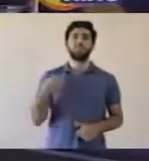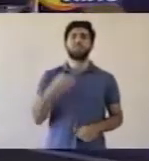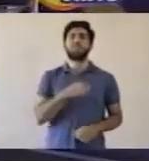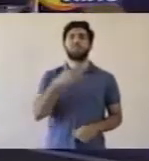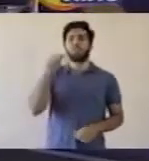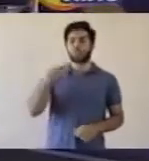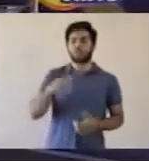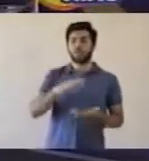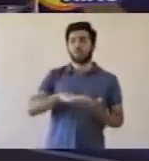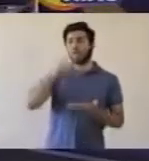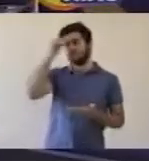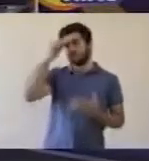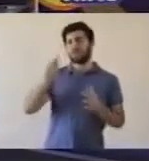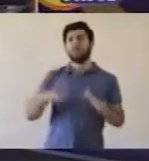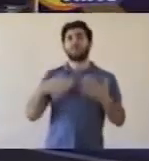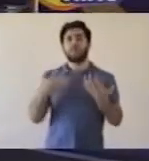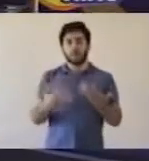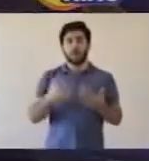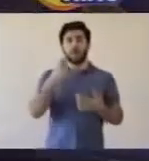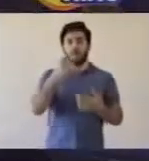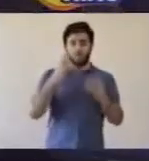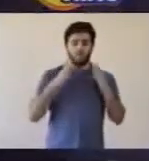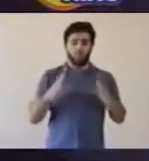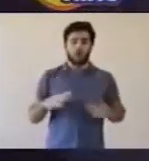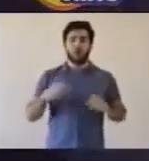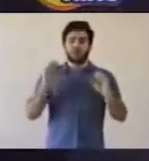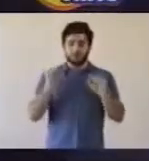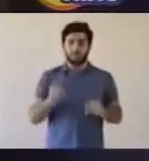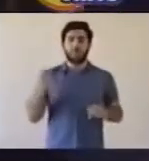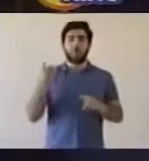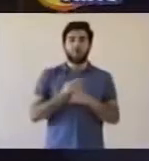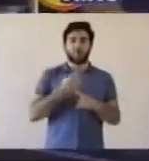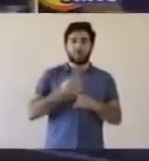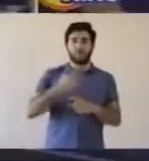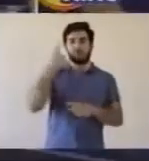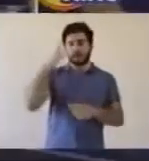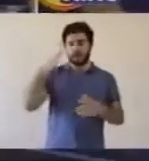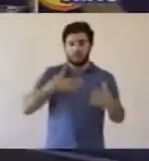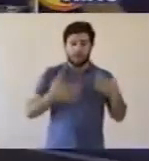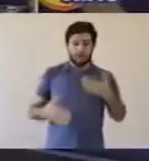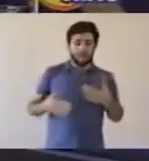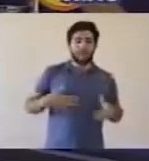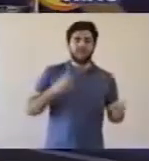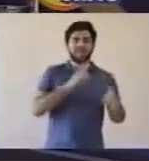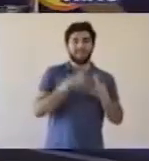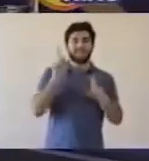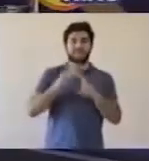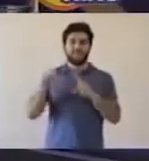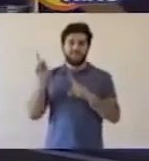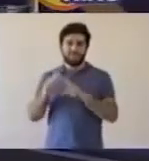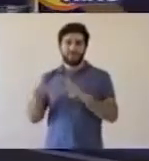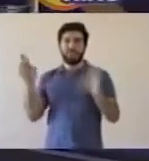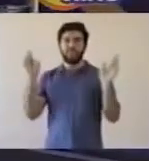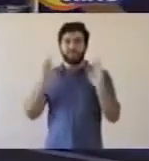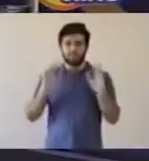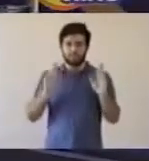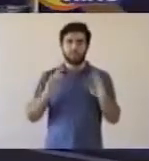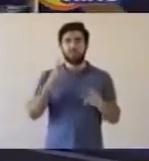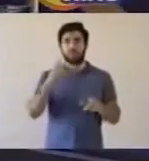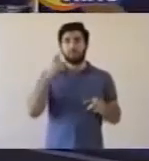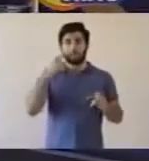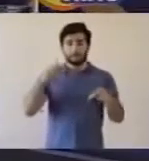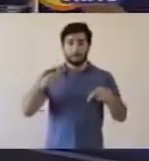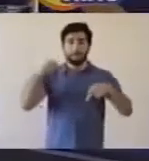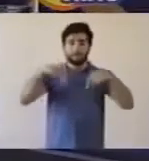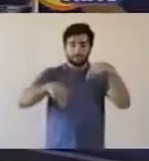Repitamos lo que aprendimos hoy. En nuestra percusión corporal, recuerden que podemos utilizar el cuerpo para hacer diferentes sonidos, como por ejemplo en las